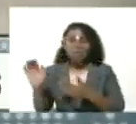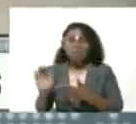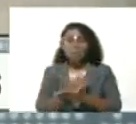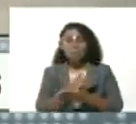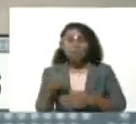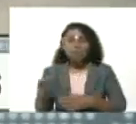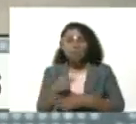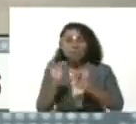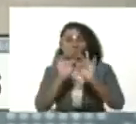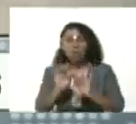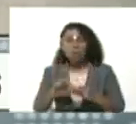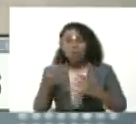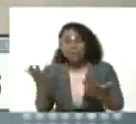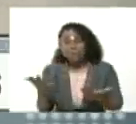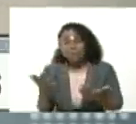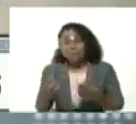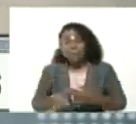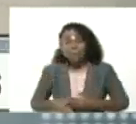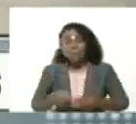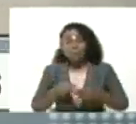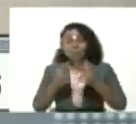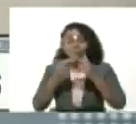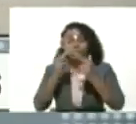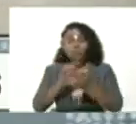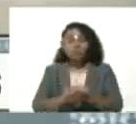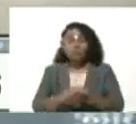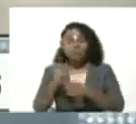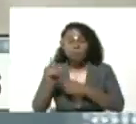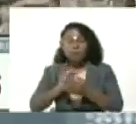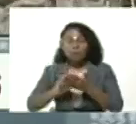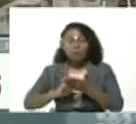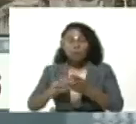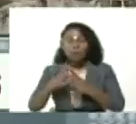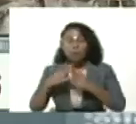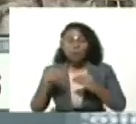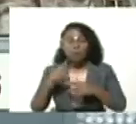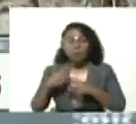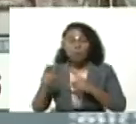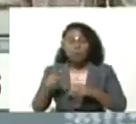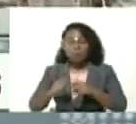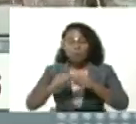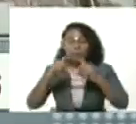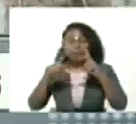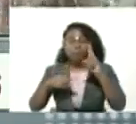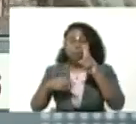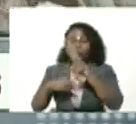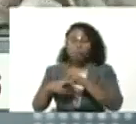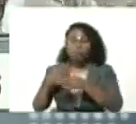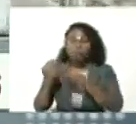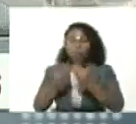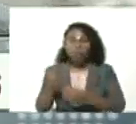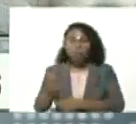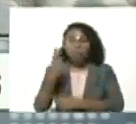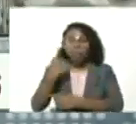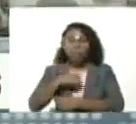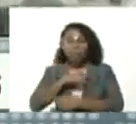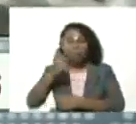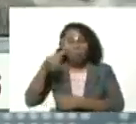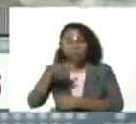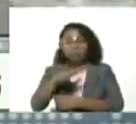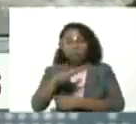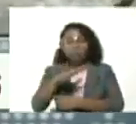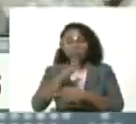forma inmediata. Bueno, le dijimos que reconstruirlo. Que vamos a recuperar todo, pero es impresionante cómo primero nuestro pueblo